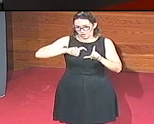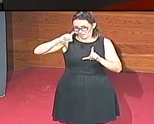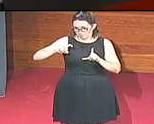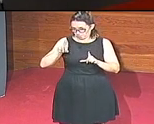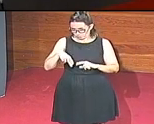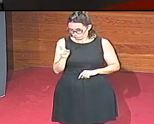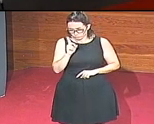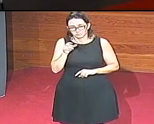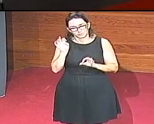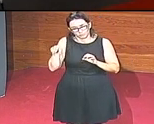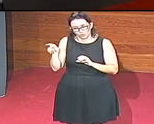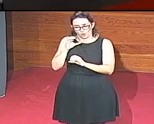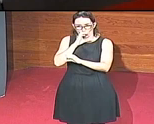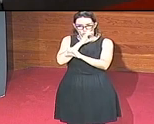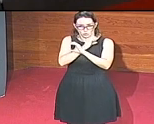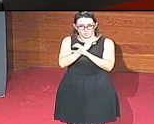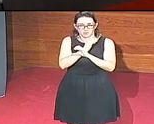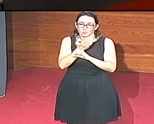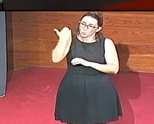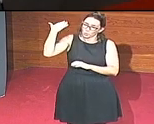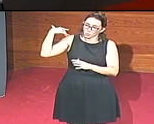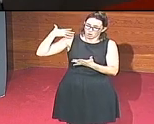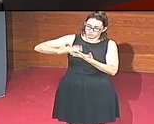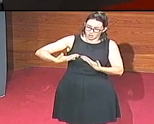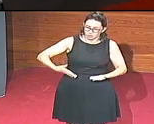como habían sido cada uno de los mundiales